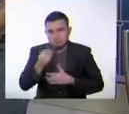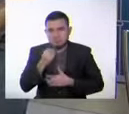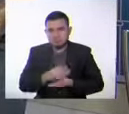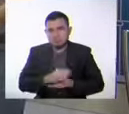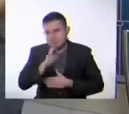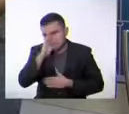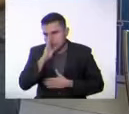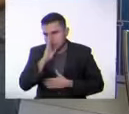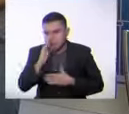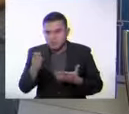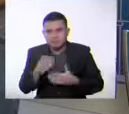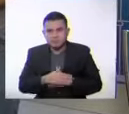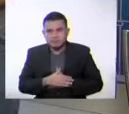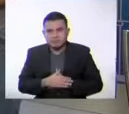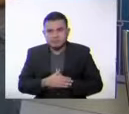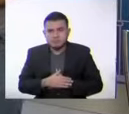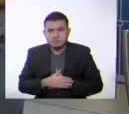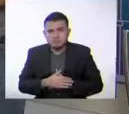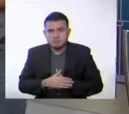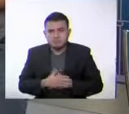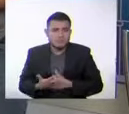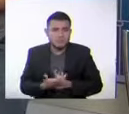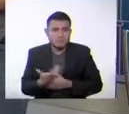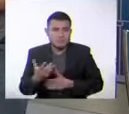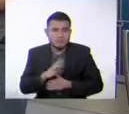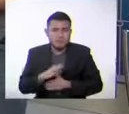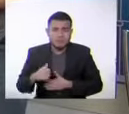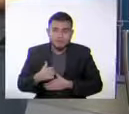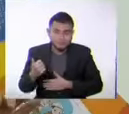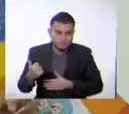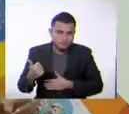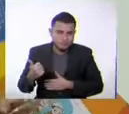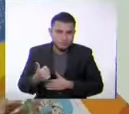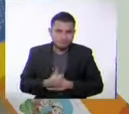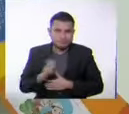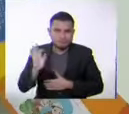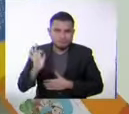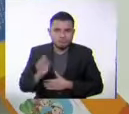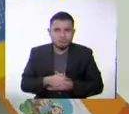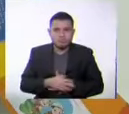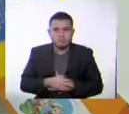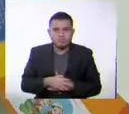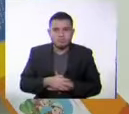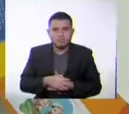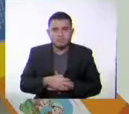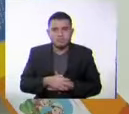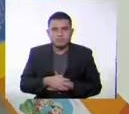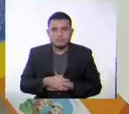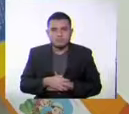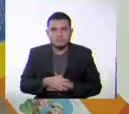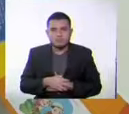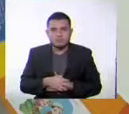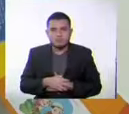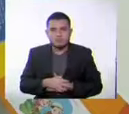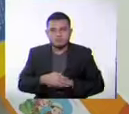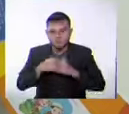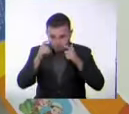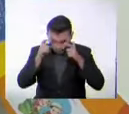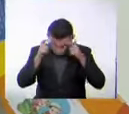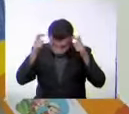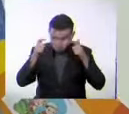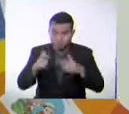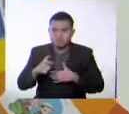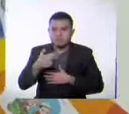De hecho, ya he hecho almuerzos para toda la familia. Ah, bueno, y te debe quedar exquisito. Sí, delicioso. Ahora hay chef que se encargan de